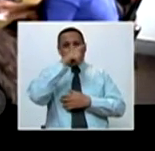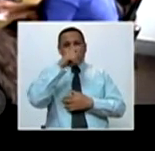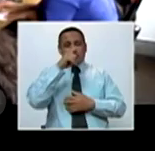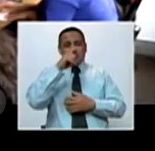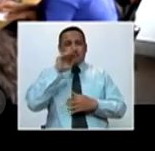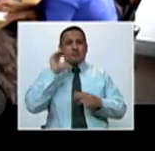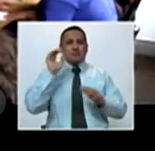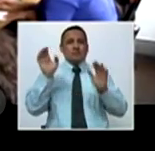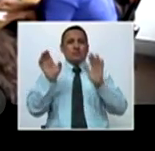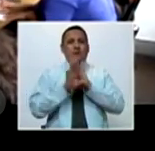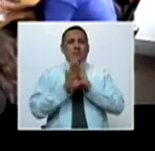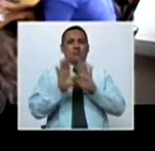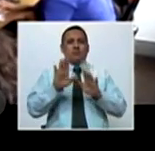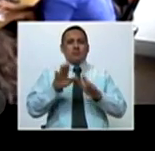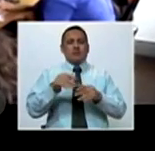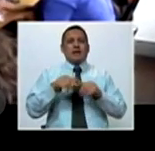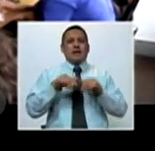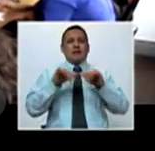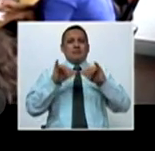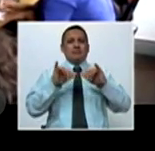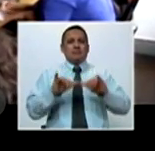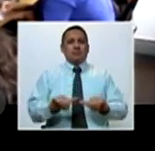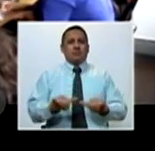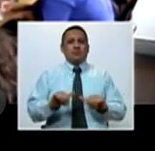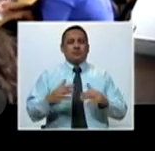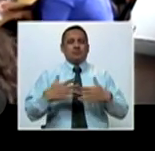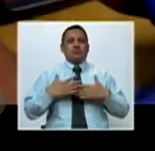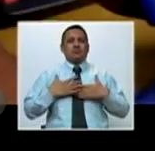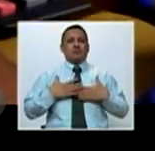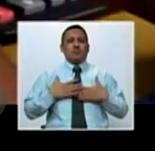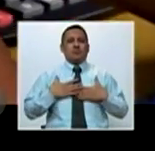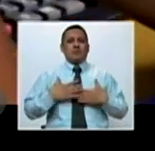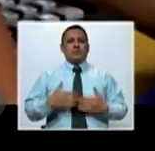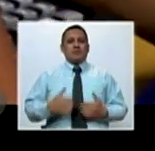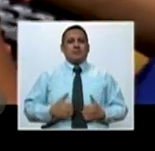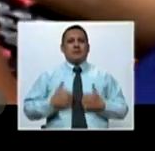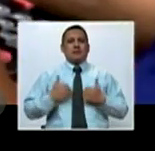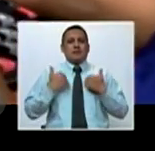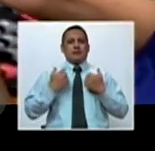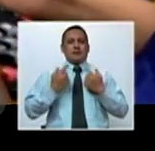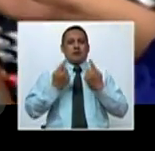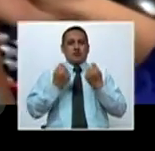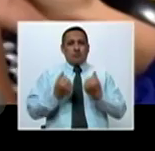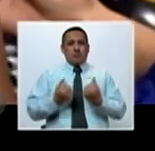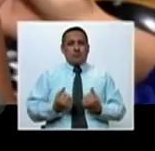en términos de estabilidad de sus ingresos,